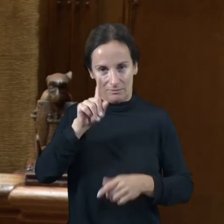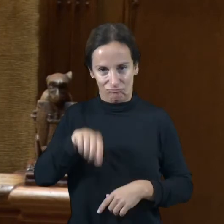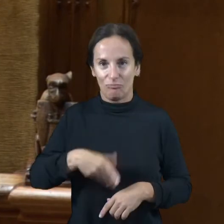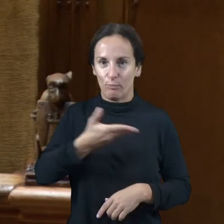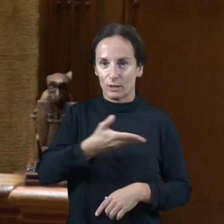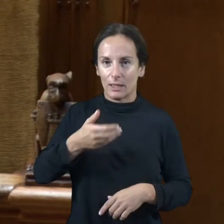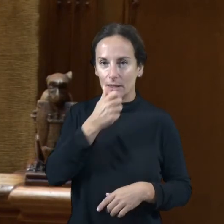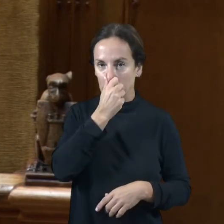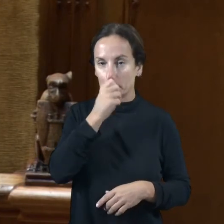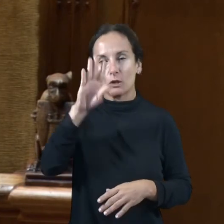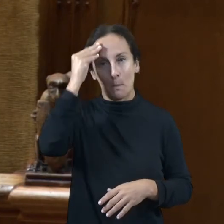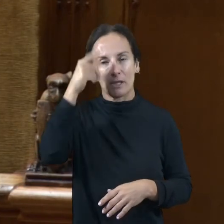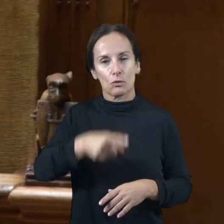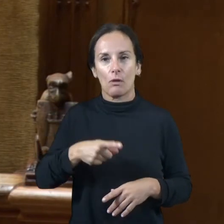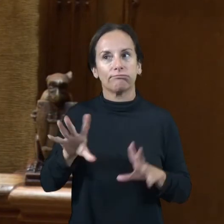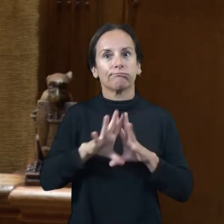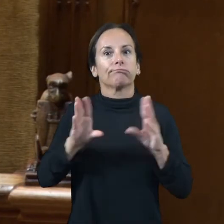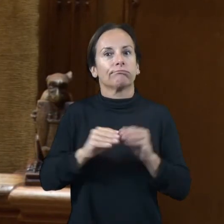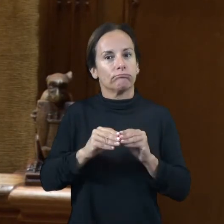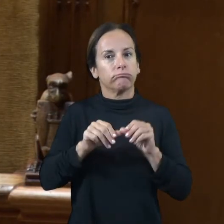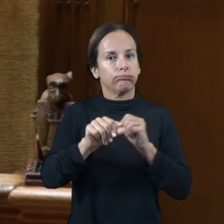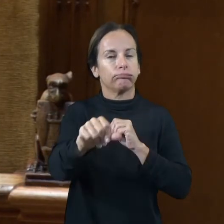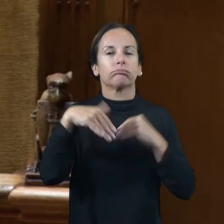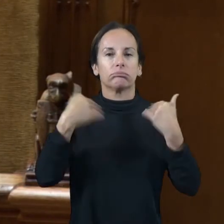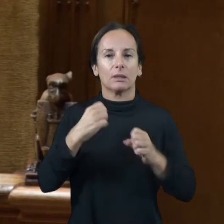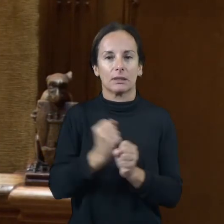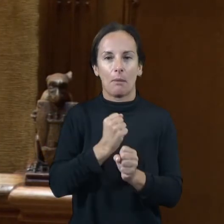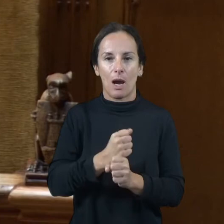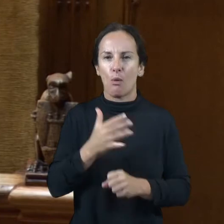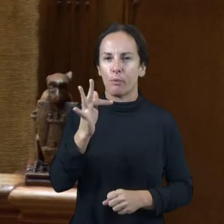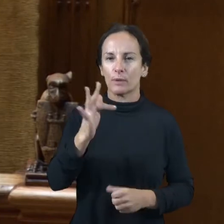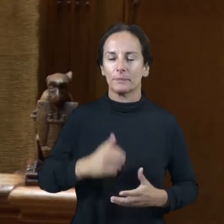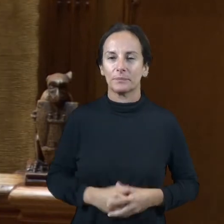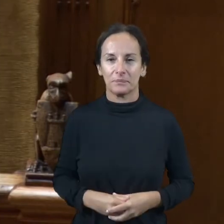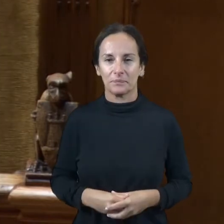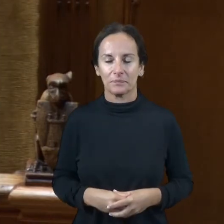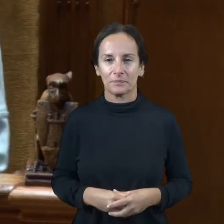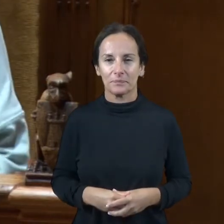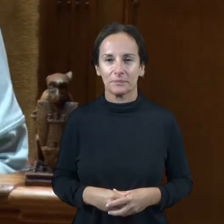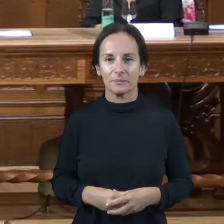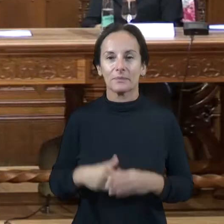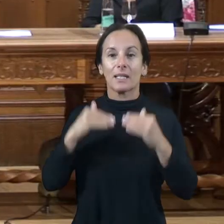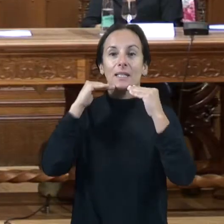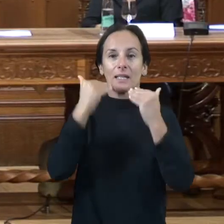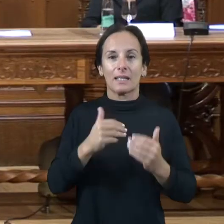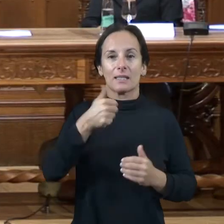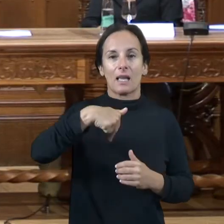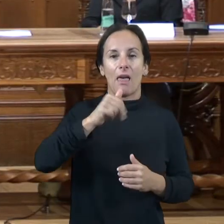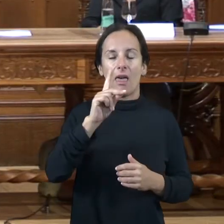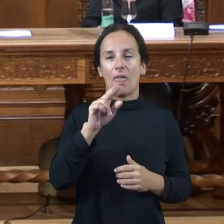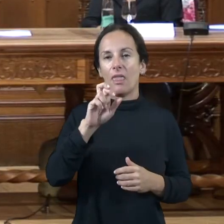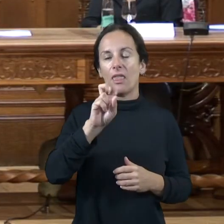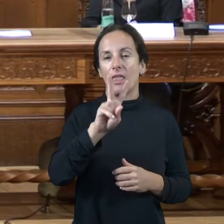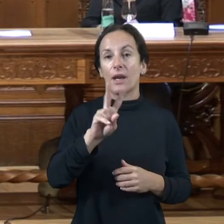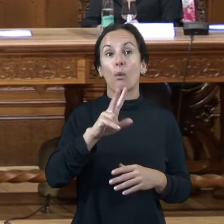un gran trabajo en el Consejo gracias Osvaldo gracias con la señora